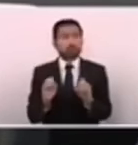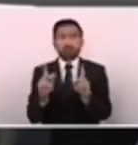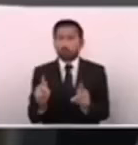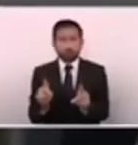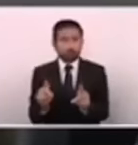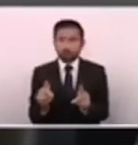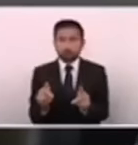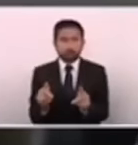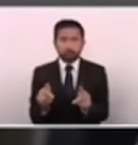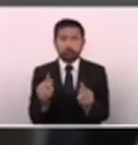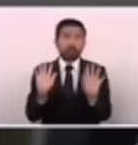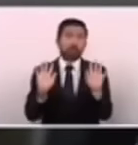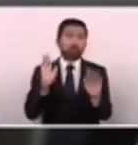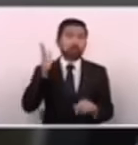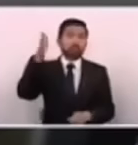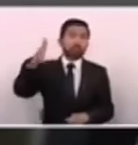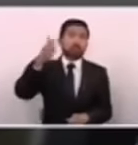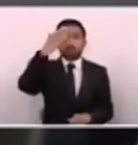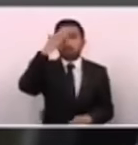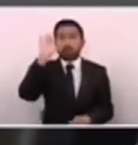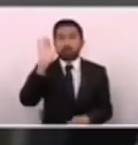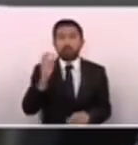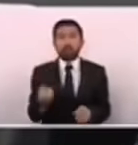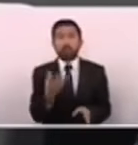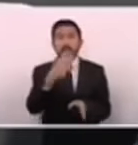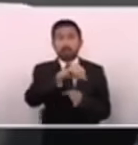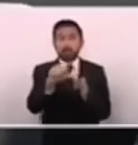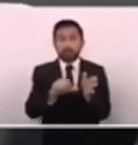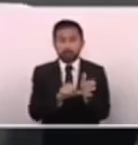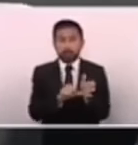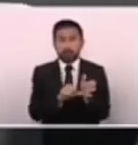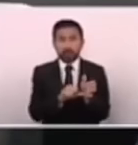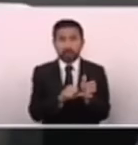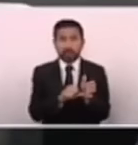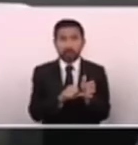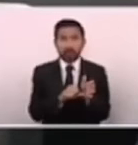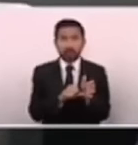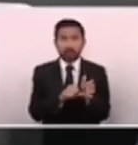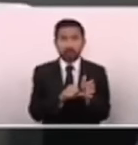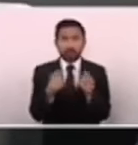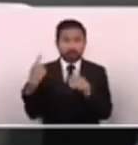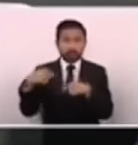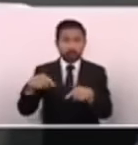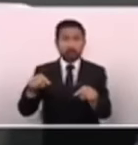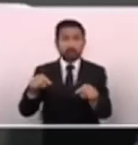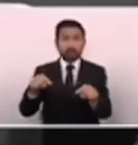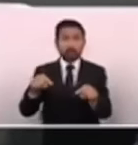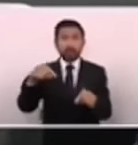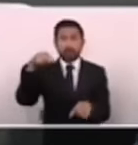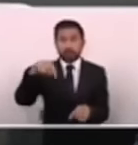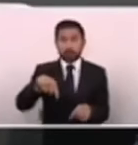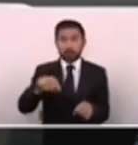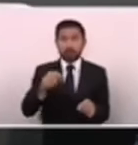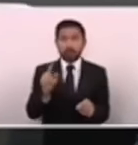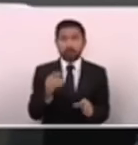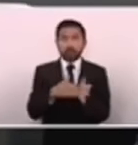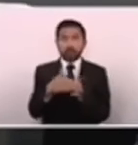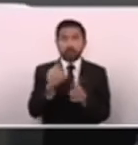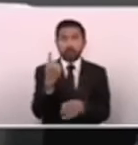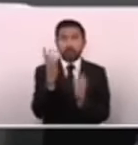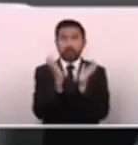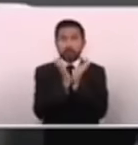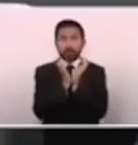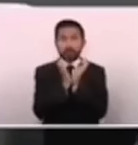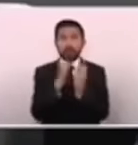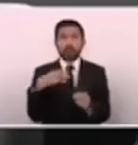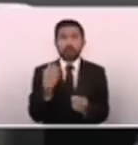no es justo? Porque está cambiando la constitución que su mayor Roberto Dawison hizo